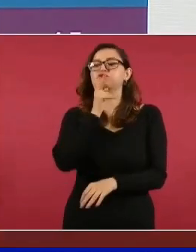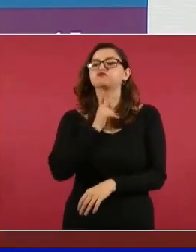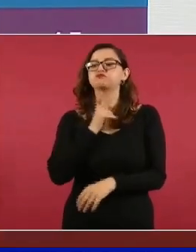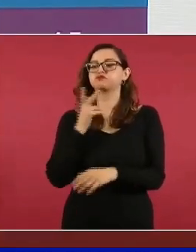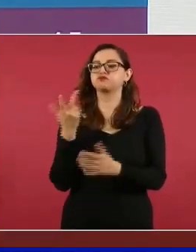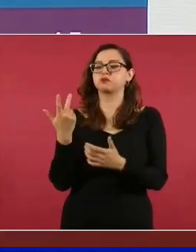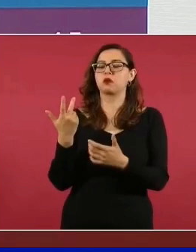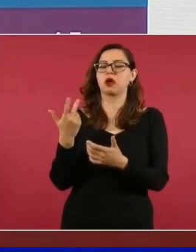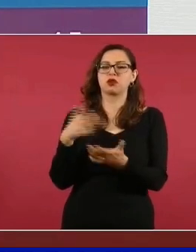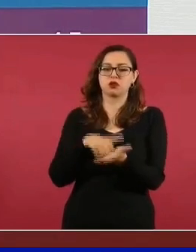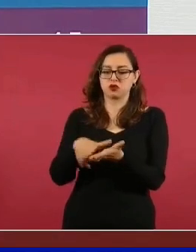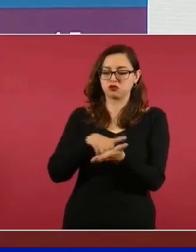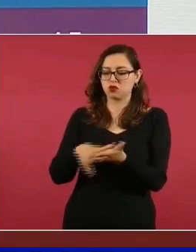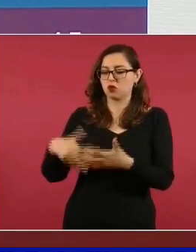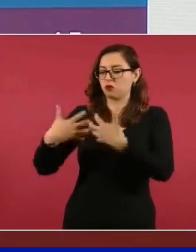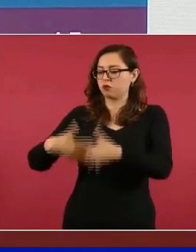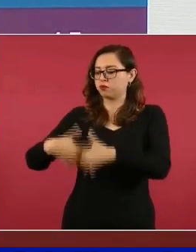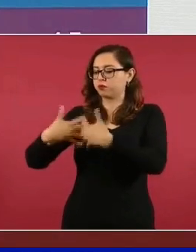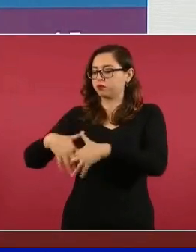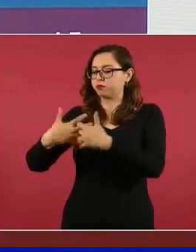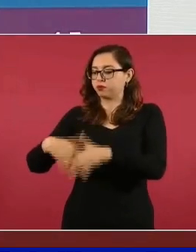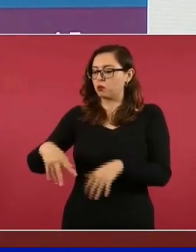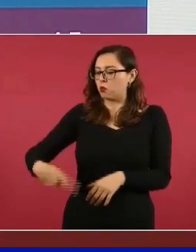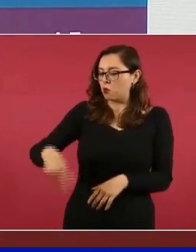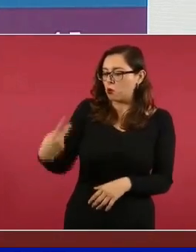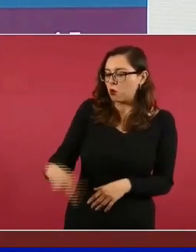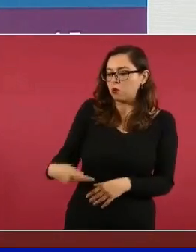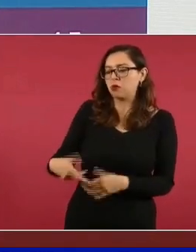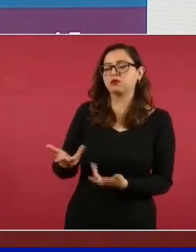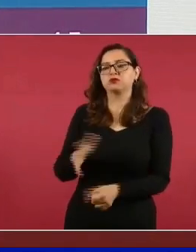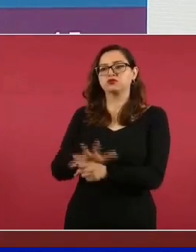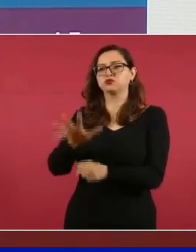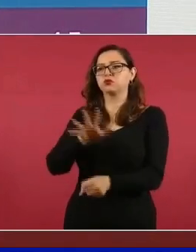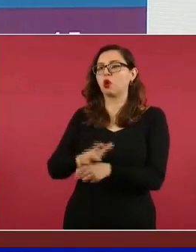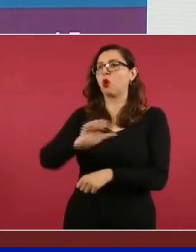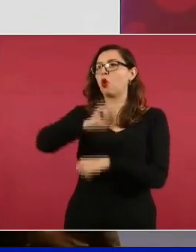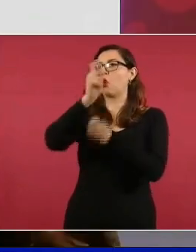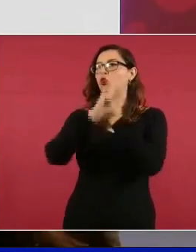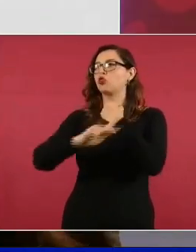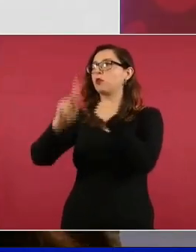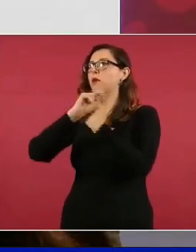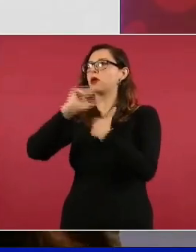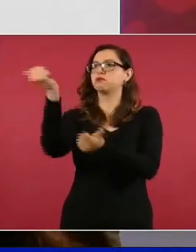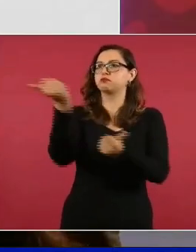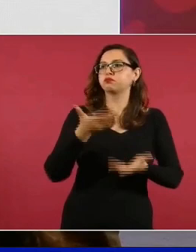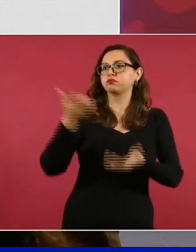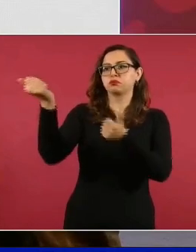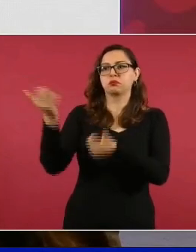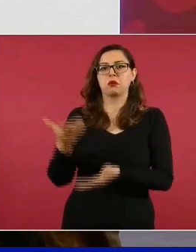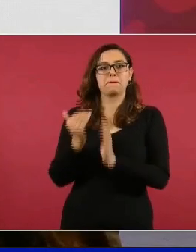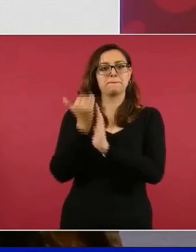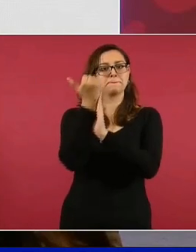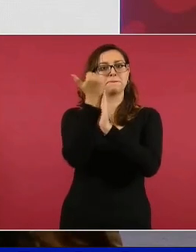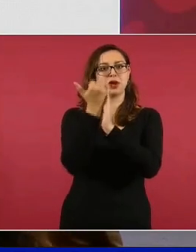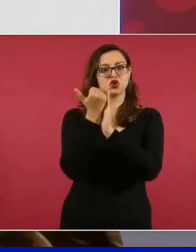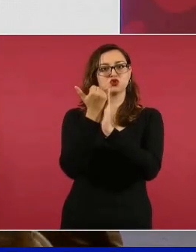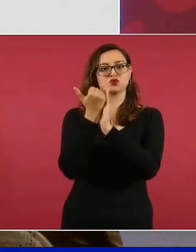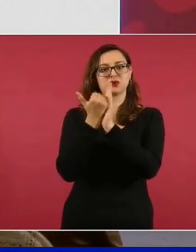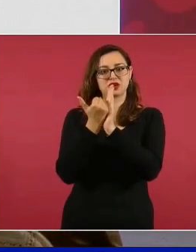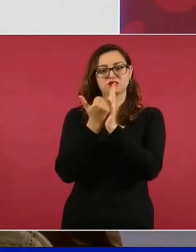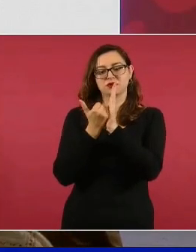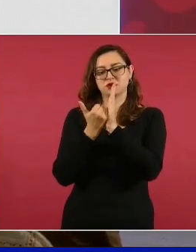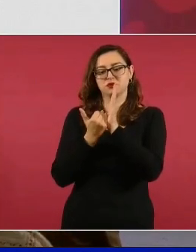petróleo, tener gasolinas en México, dejar de comprar la gasolina en el